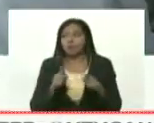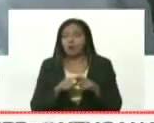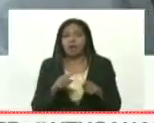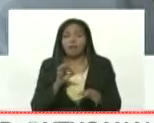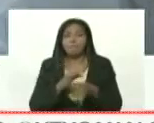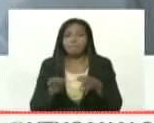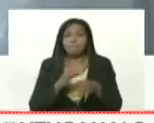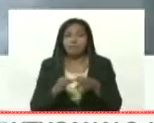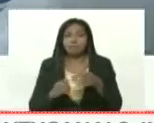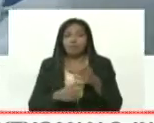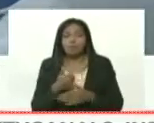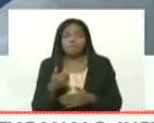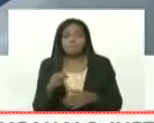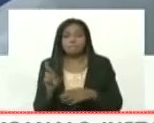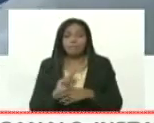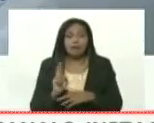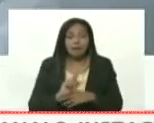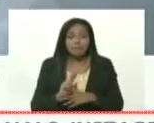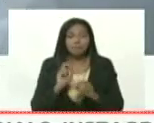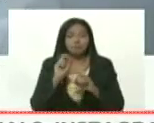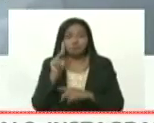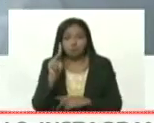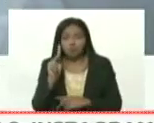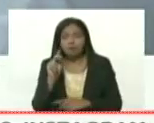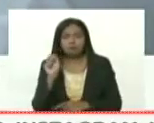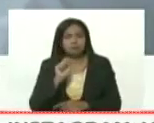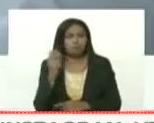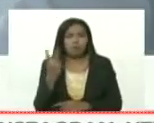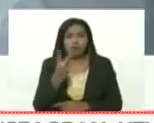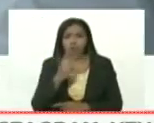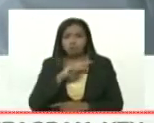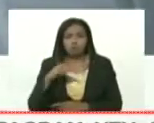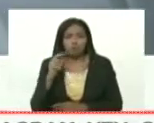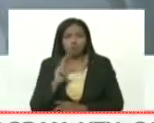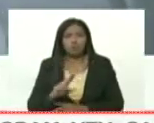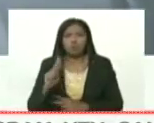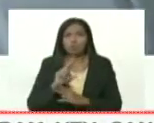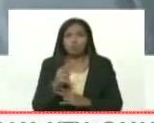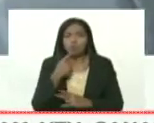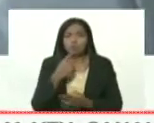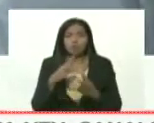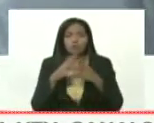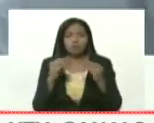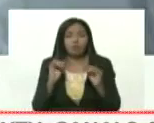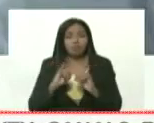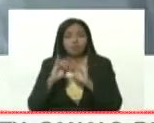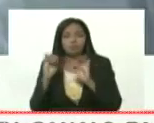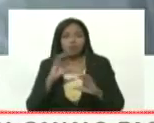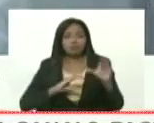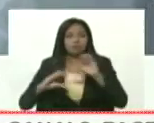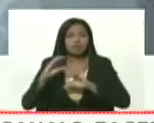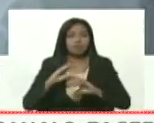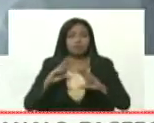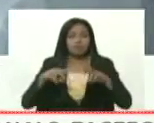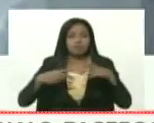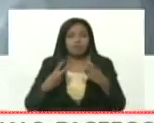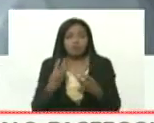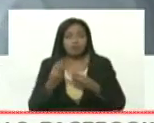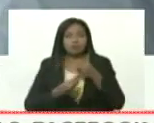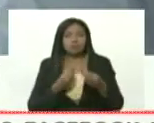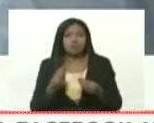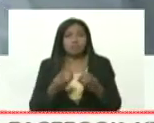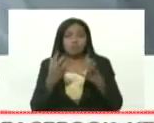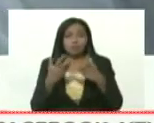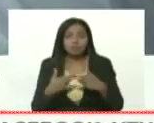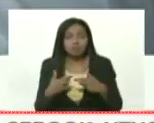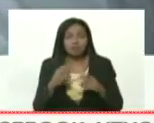ver cuál es más rápido. ¿Oíste? Cualquiera de los dos, nosotros sabemos. Y yo le digo a todos los científicos, innovadores, creadores,